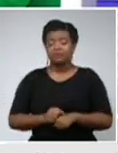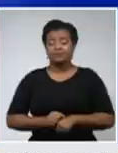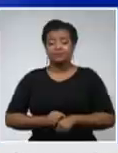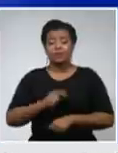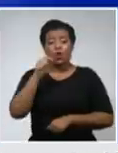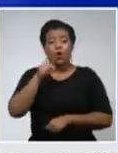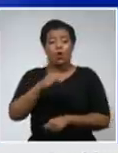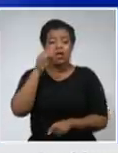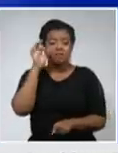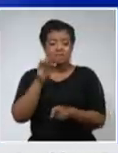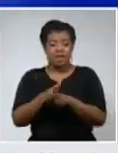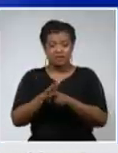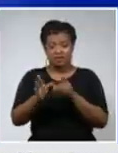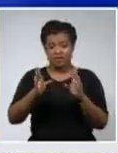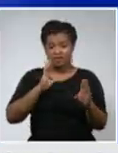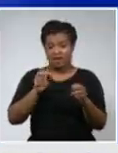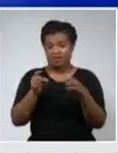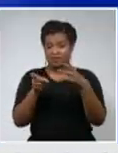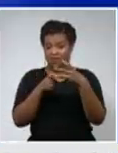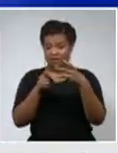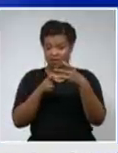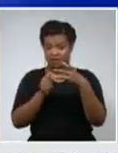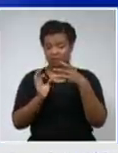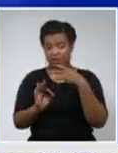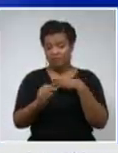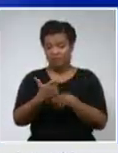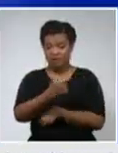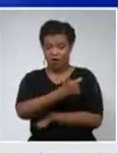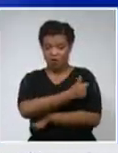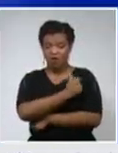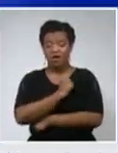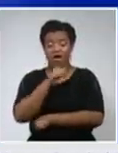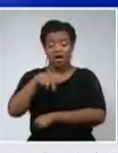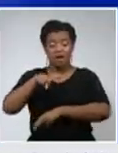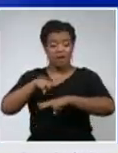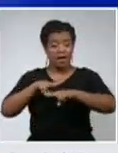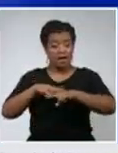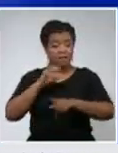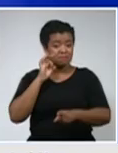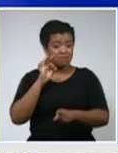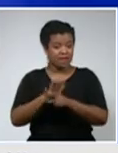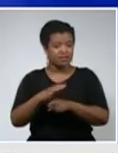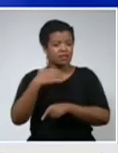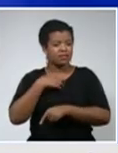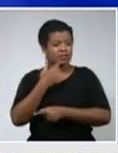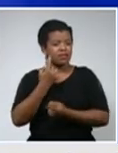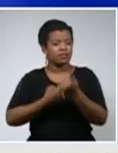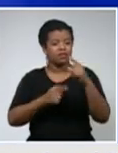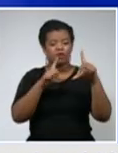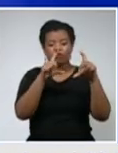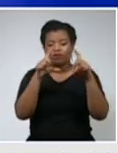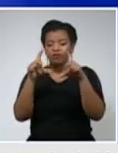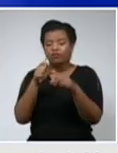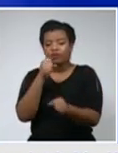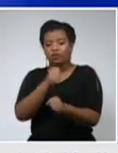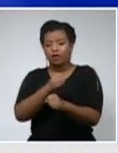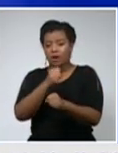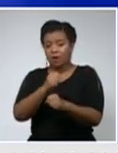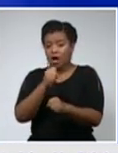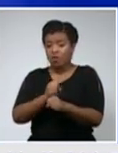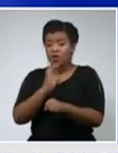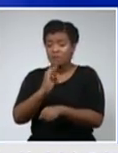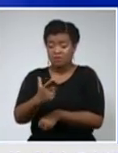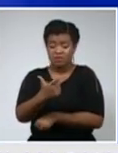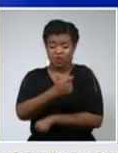3 de ensayos clínicos de Soberana 02, doctor. Aquí en La Habana. Incluso tenemos algunas imágenes de cómo los trabajadores de Encomed desde muy